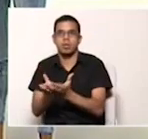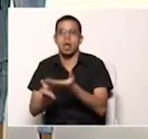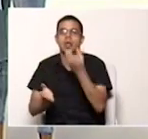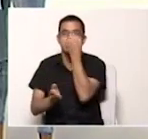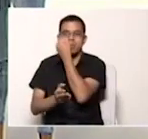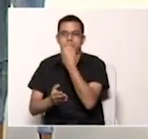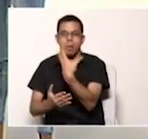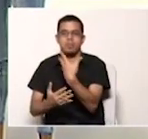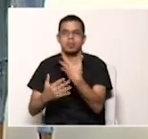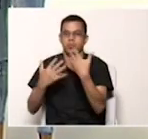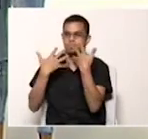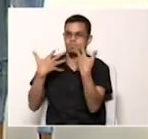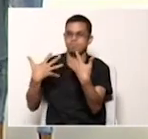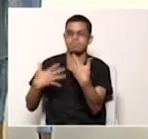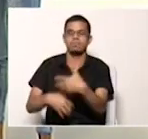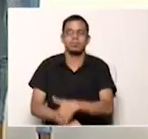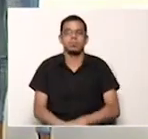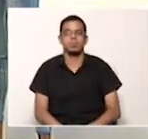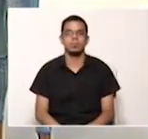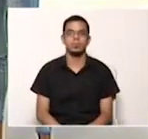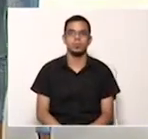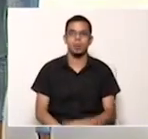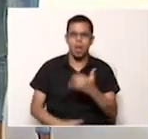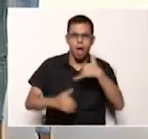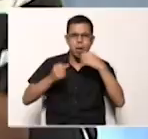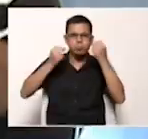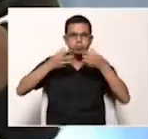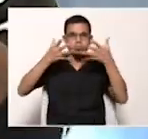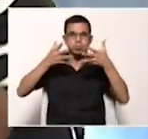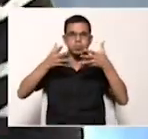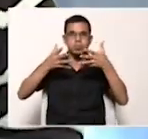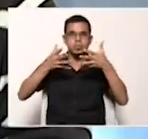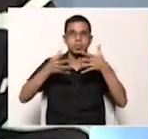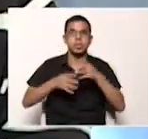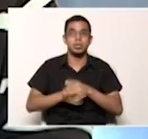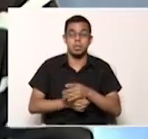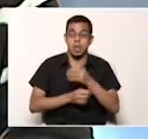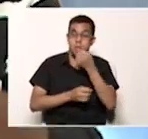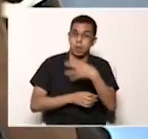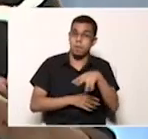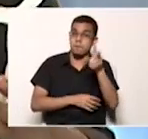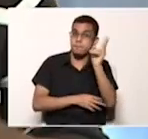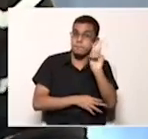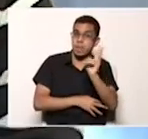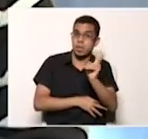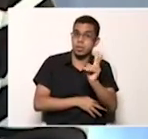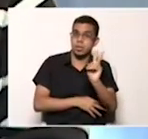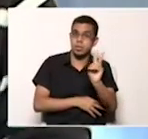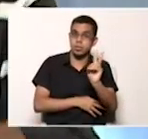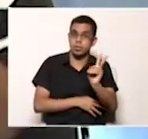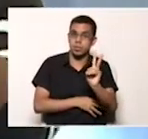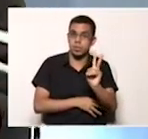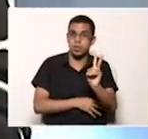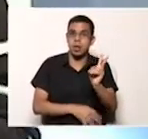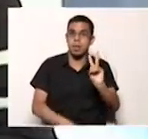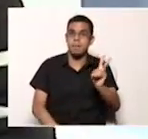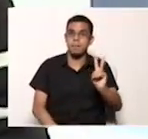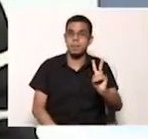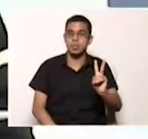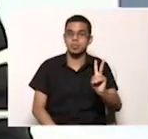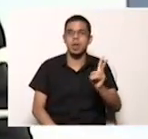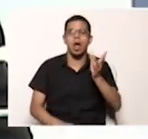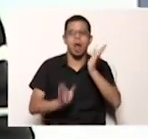algo o dar algunas recomendaciones en casa? Sí, muy importante eso y bueno, también Venezuela pendientes de que nos están viendo a través de nuestras